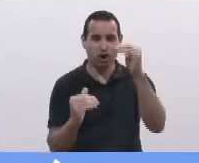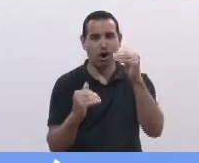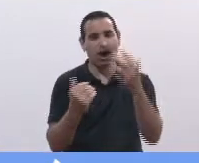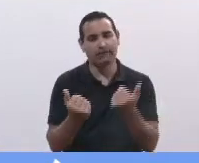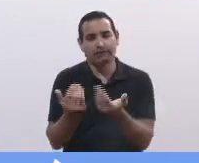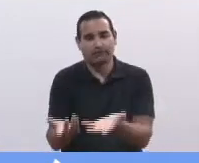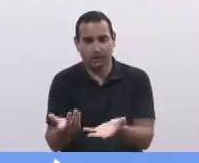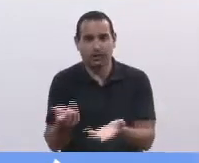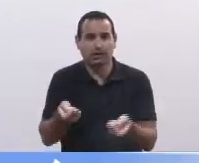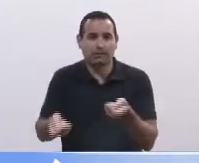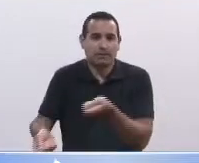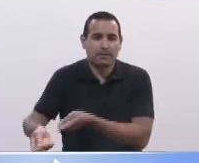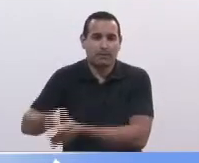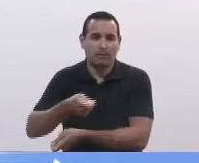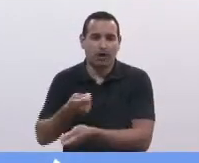favorece esos negocios.